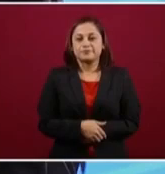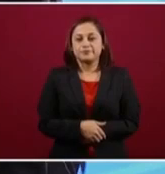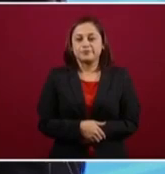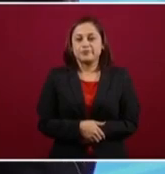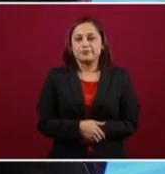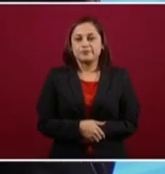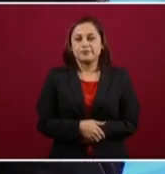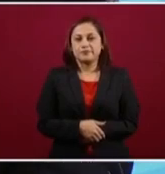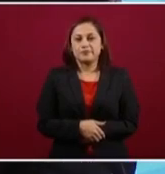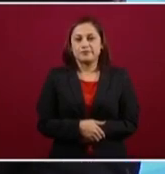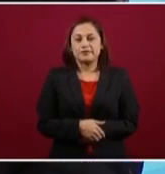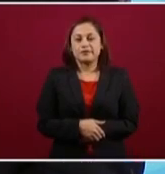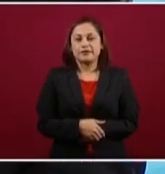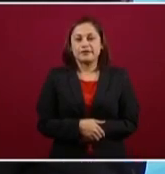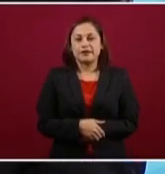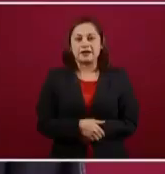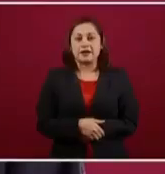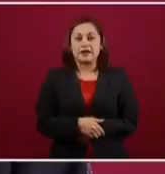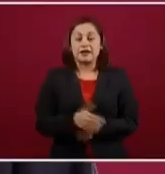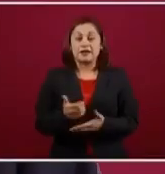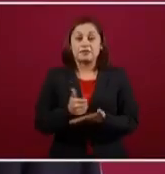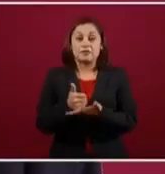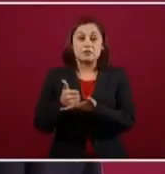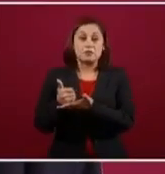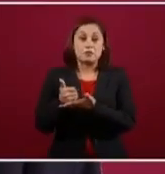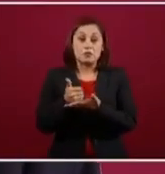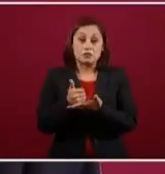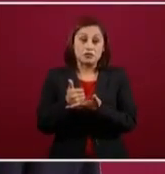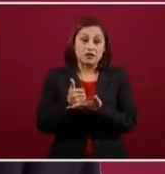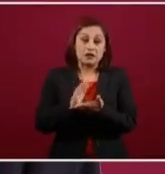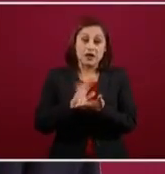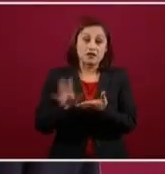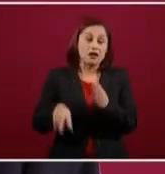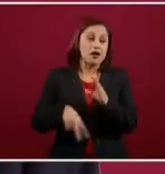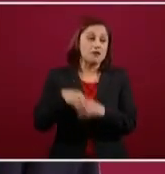poner vino nuevo en botellas viejas.